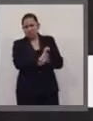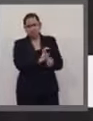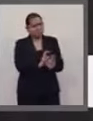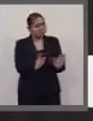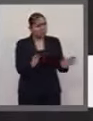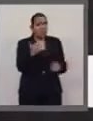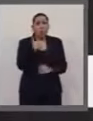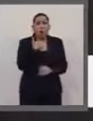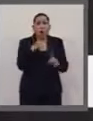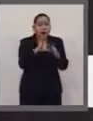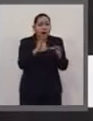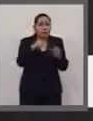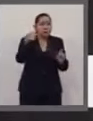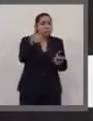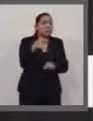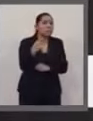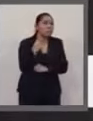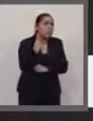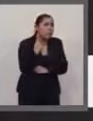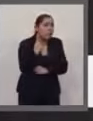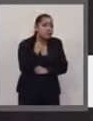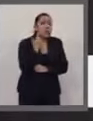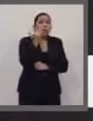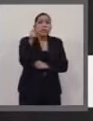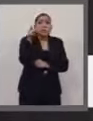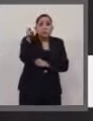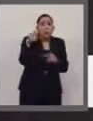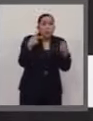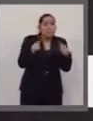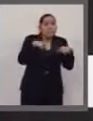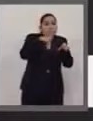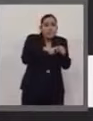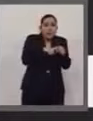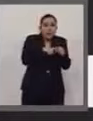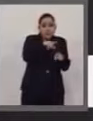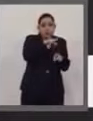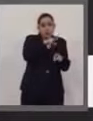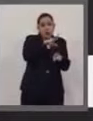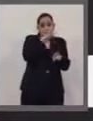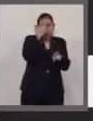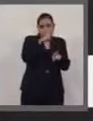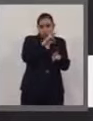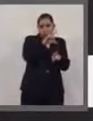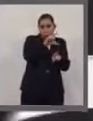acto político, de una relación personal que la señora Robles desarrolló. Gracias,